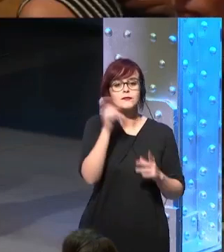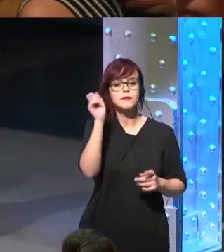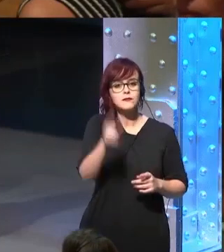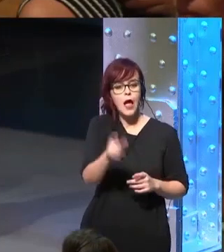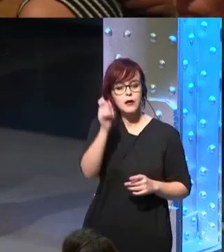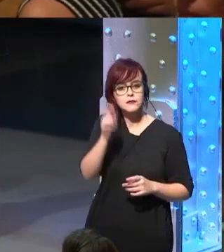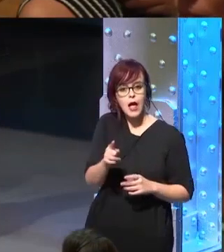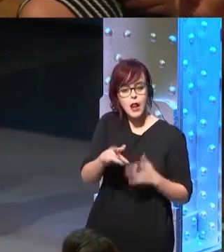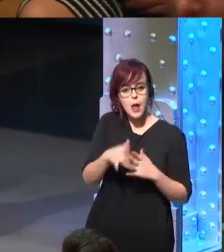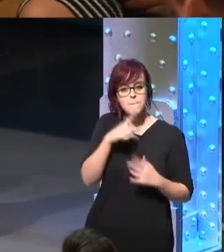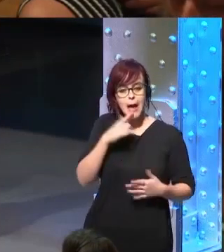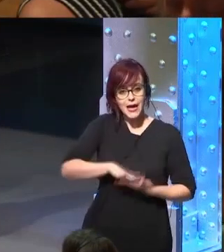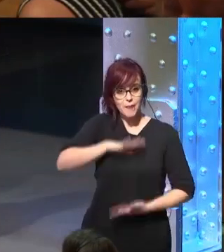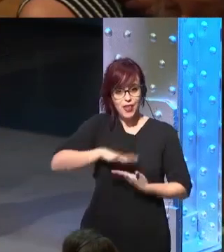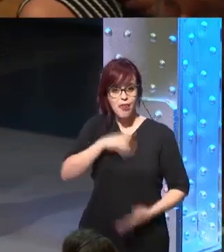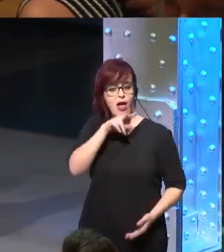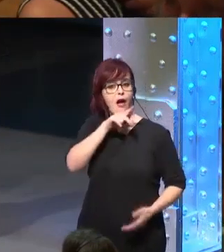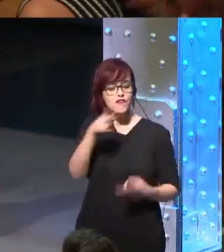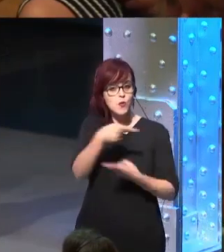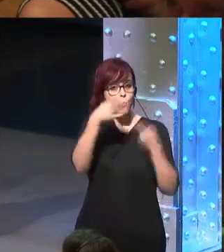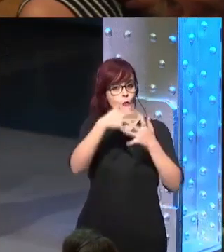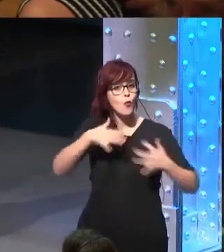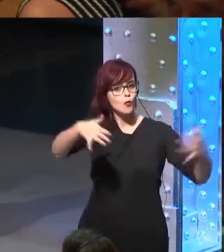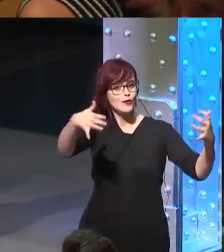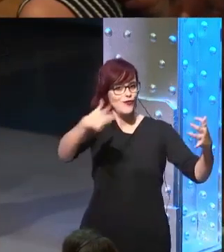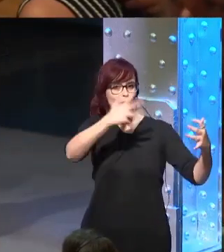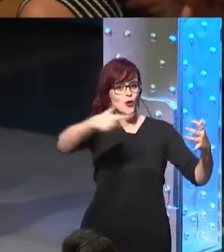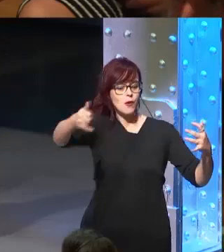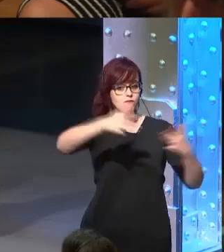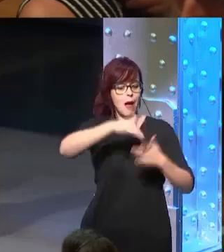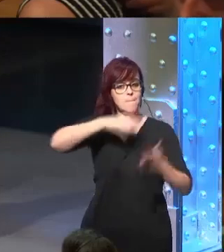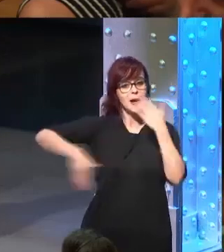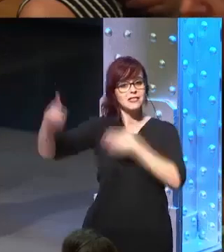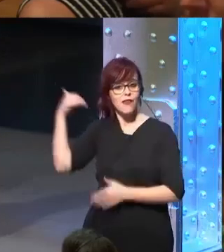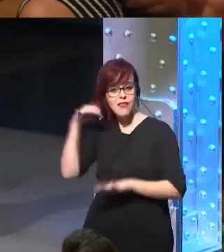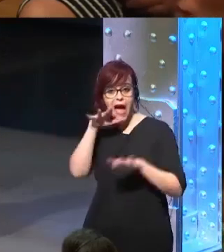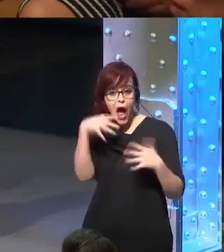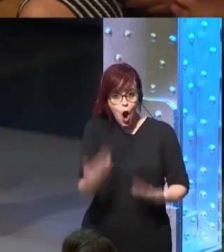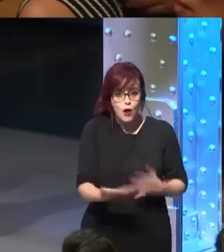arrebatado esa capacidad de hablar en público, y así ha sido en el pasado. Y aquí estamos